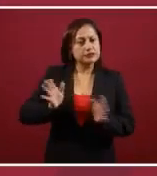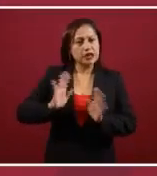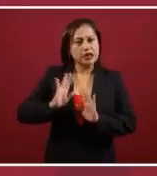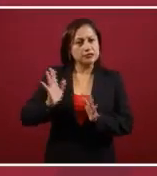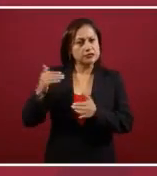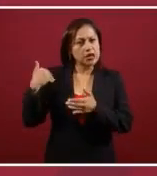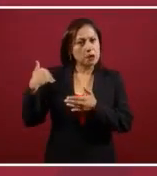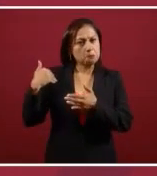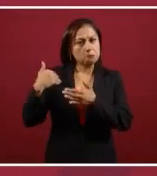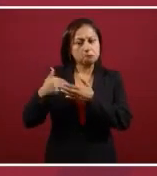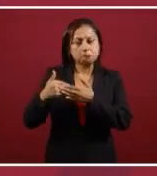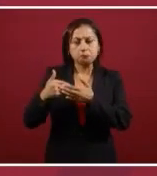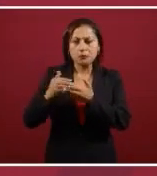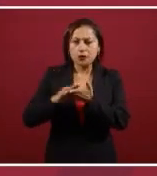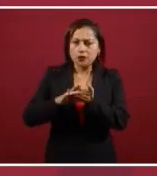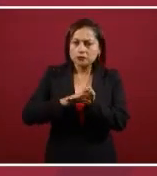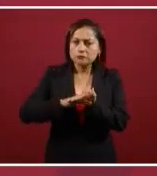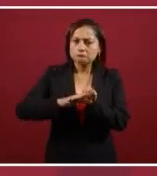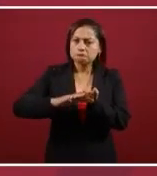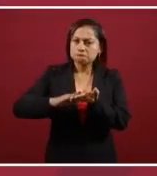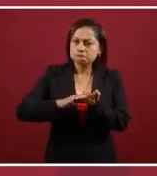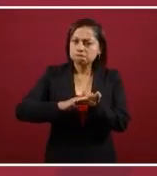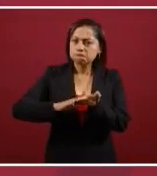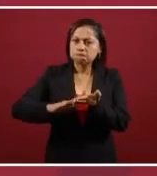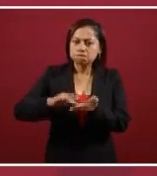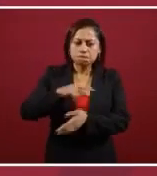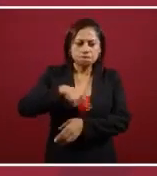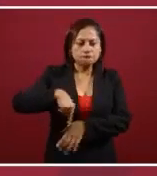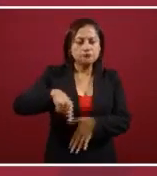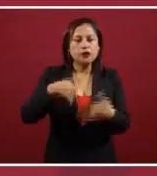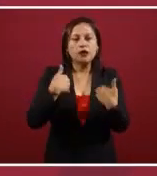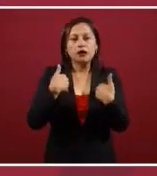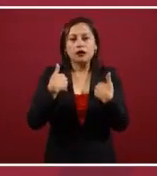asimilando en el sentido de que no